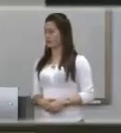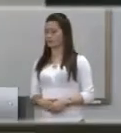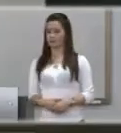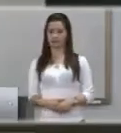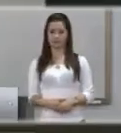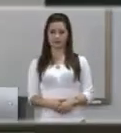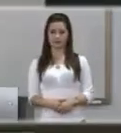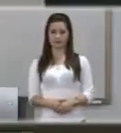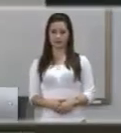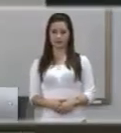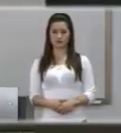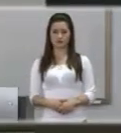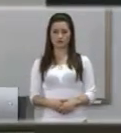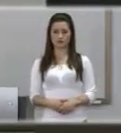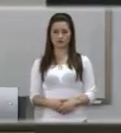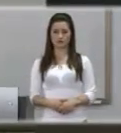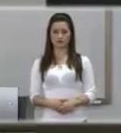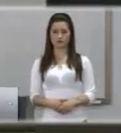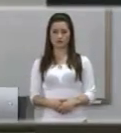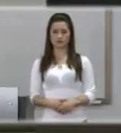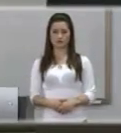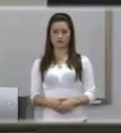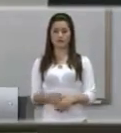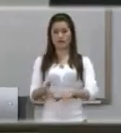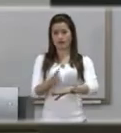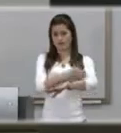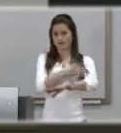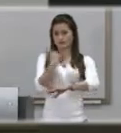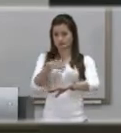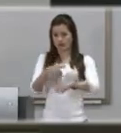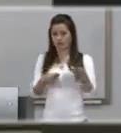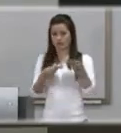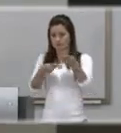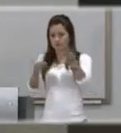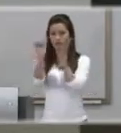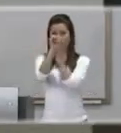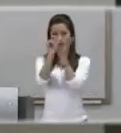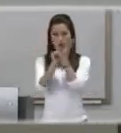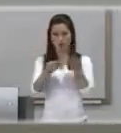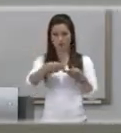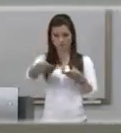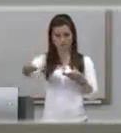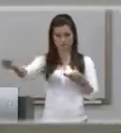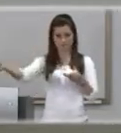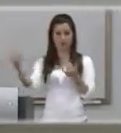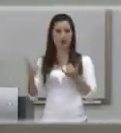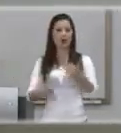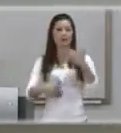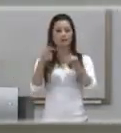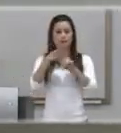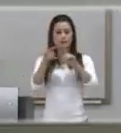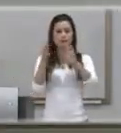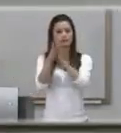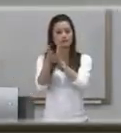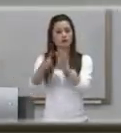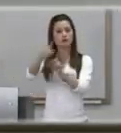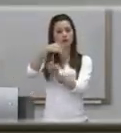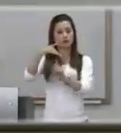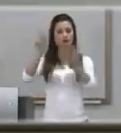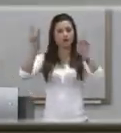Quisiera hacer, todo el mundo recibió más o menos el programa. En primer lugar, vamos a hacer una contextualización del